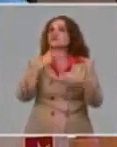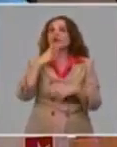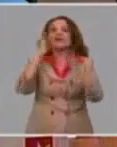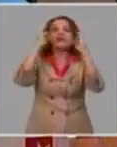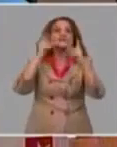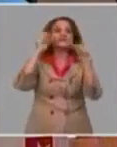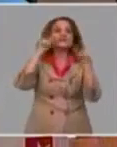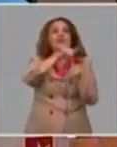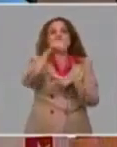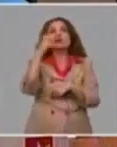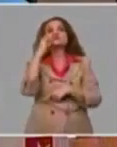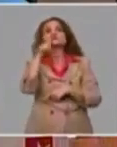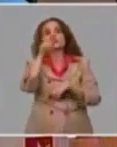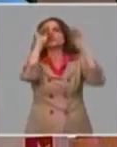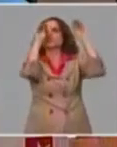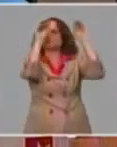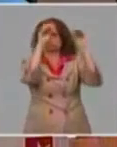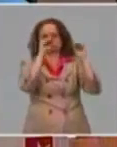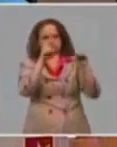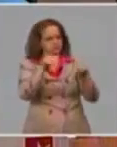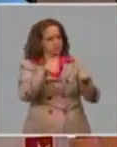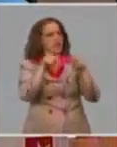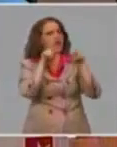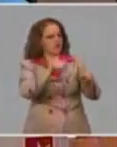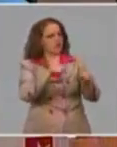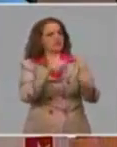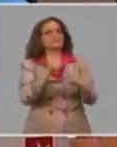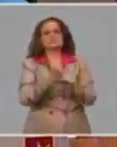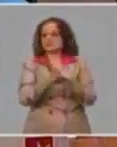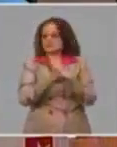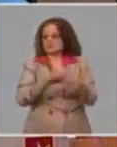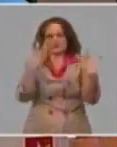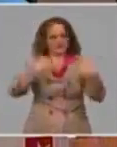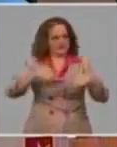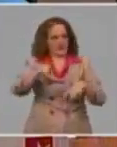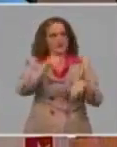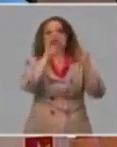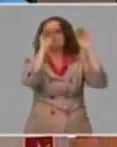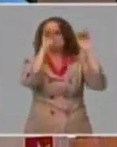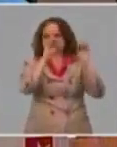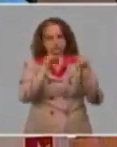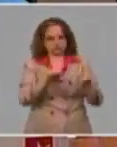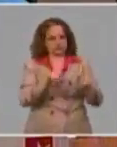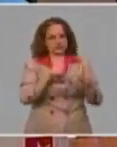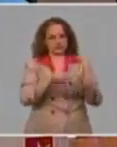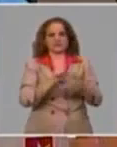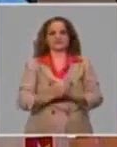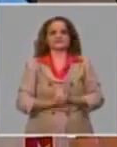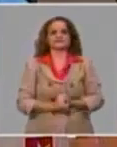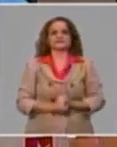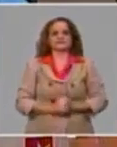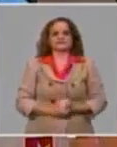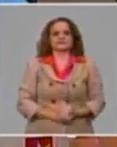mismo tenemos un nivel de inventario un poco más de 500 toneladas, y hemos estado manejando eso.